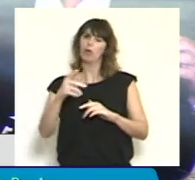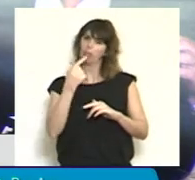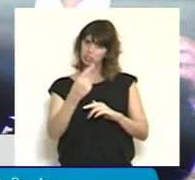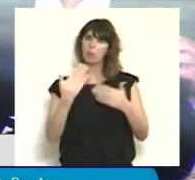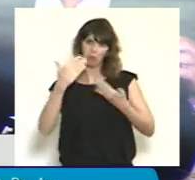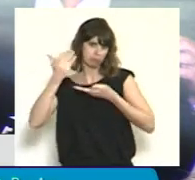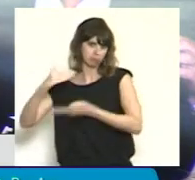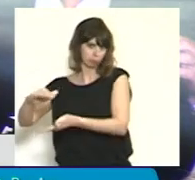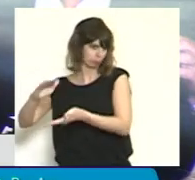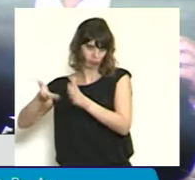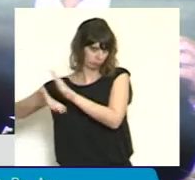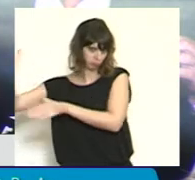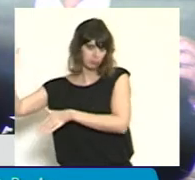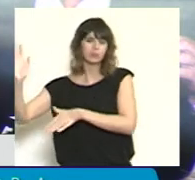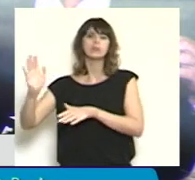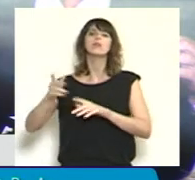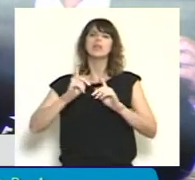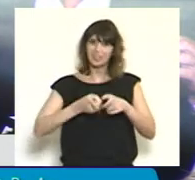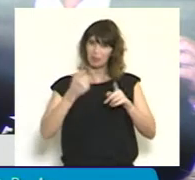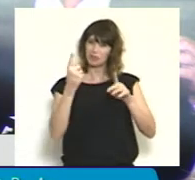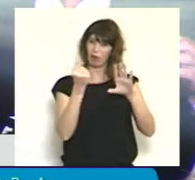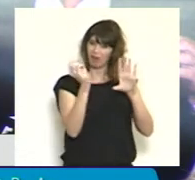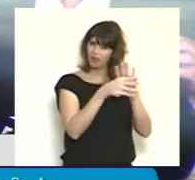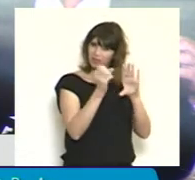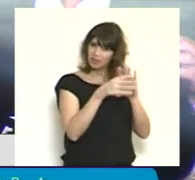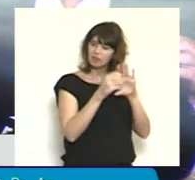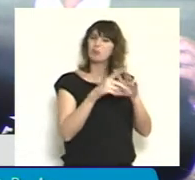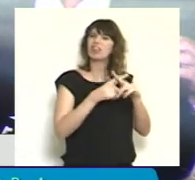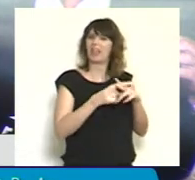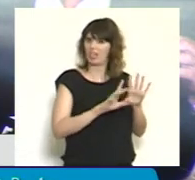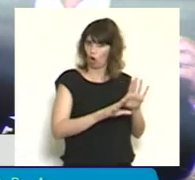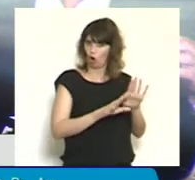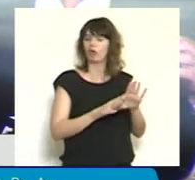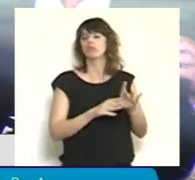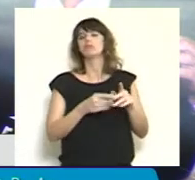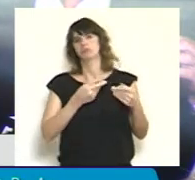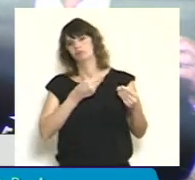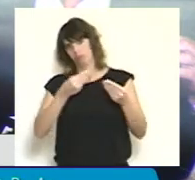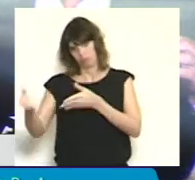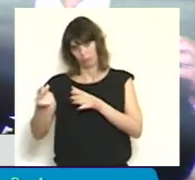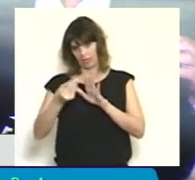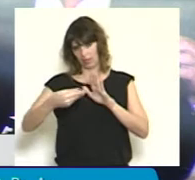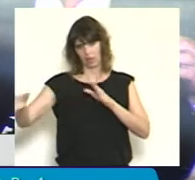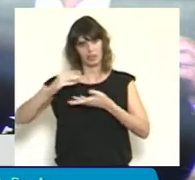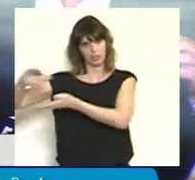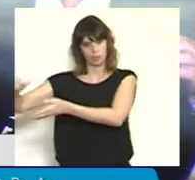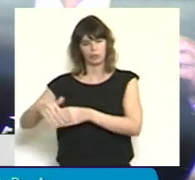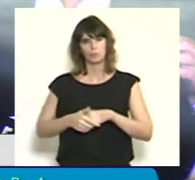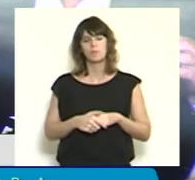dada y solventada por el Fondo de Cooperación Técnica y Financiera. Finalmente, y como punto de